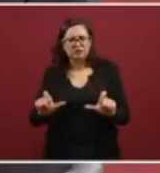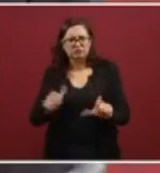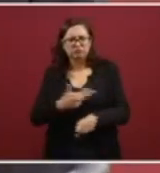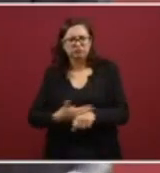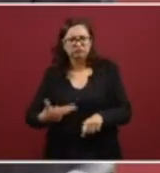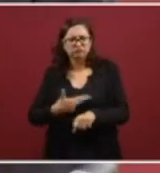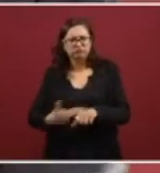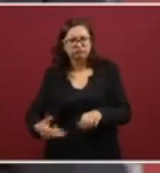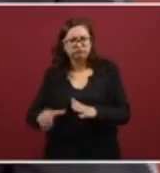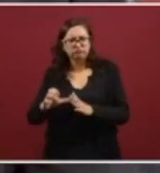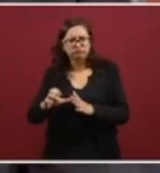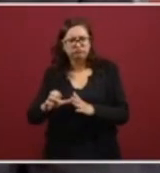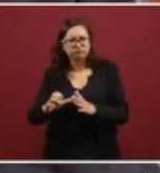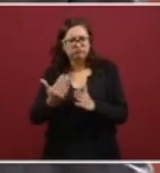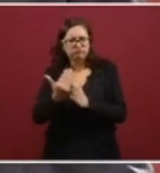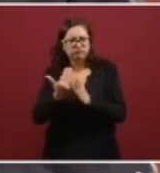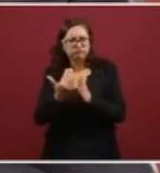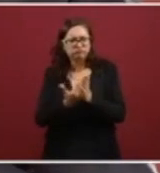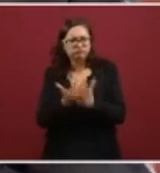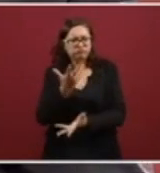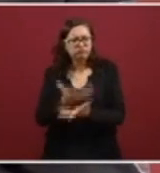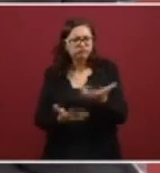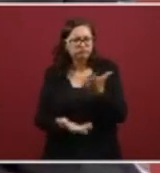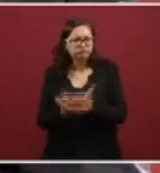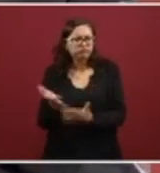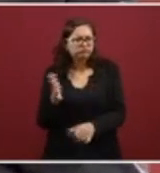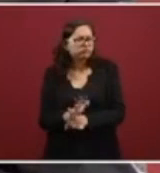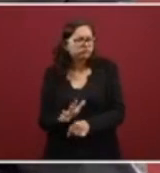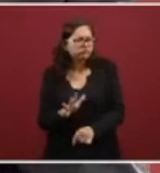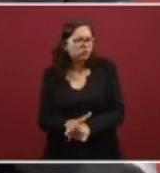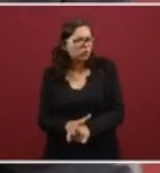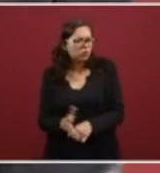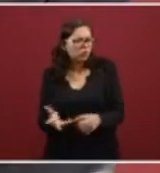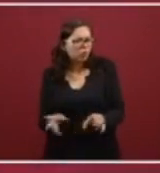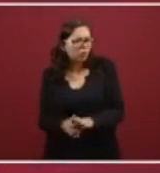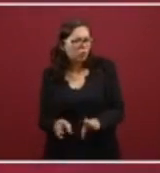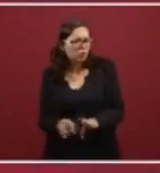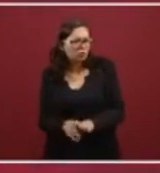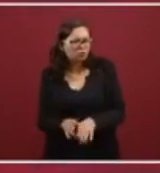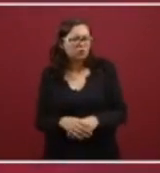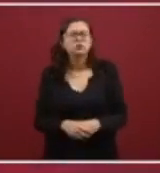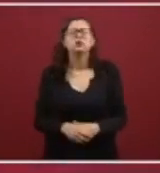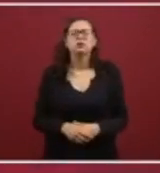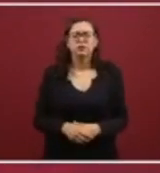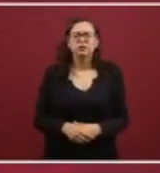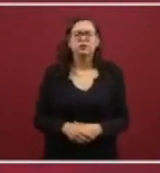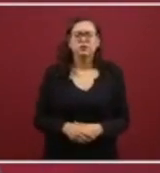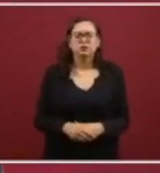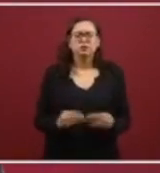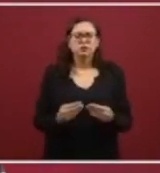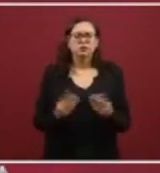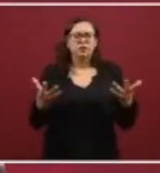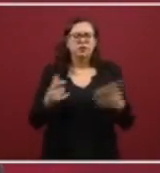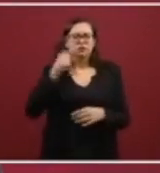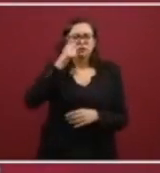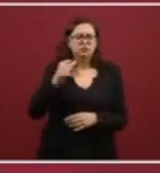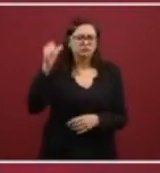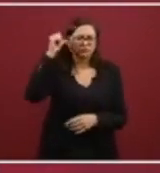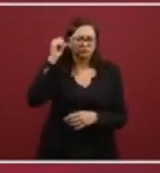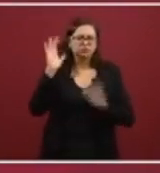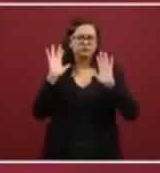Nacional ya. Sí. Por supuesto que eso fue uno de los temas que tratamos ayer, el protocolo de actuación, y sí tiene que